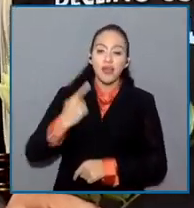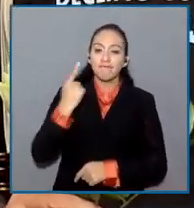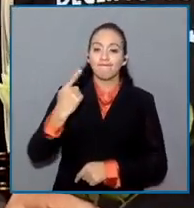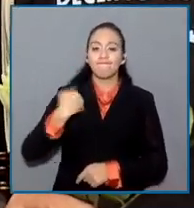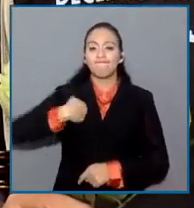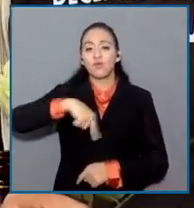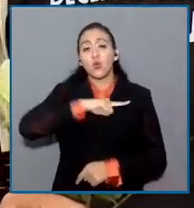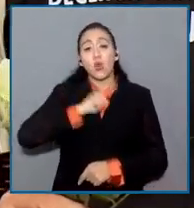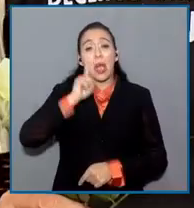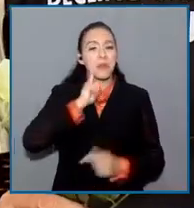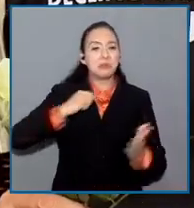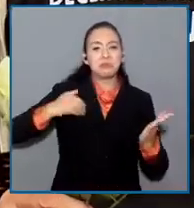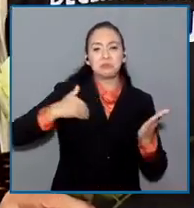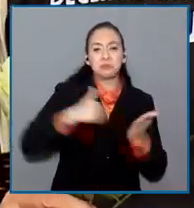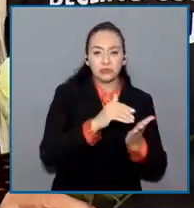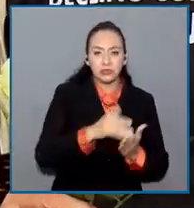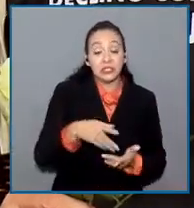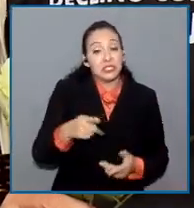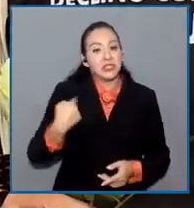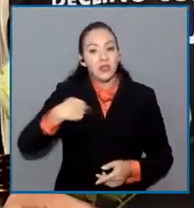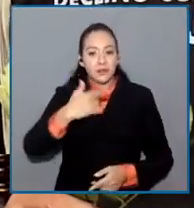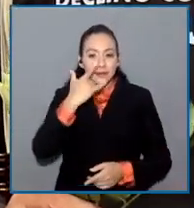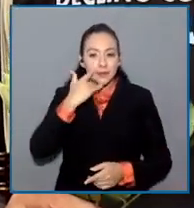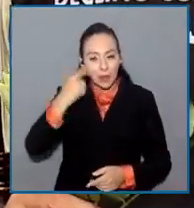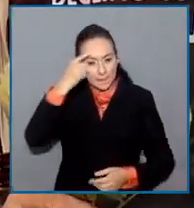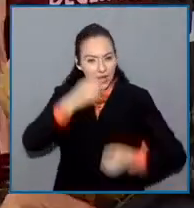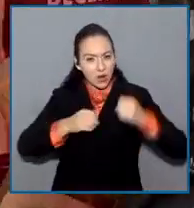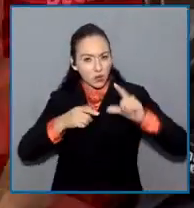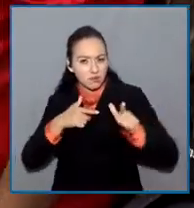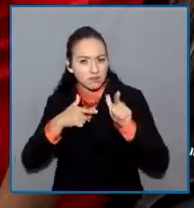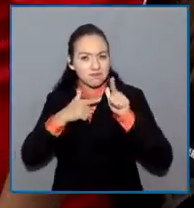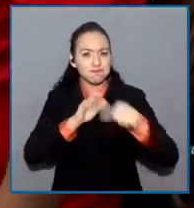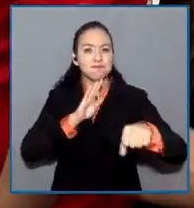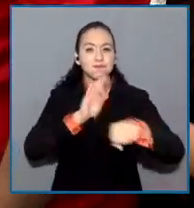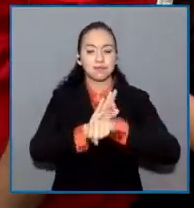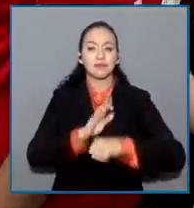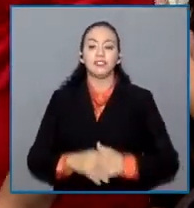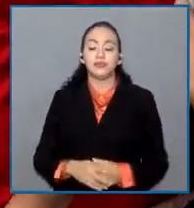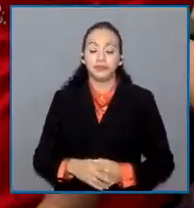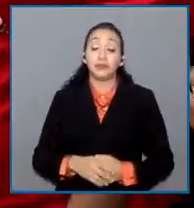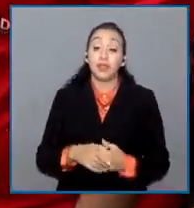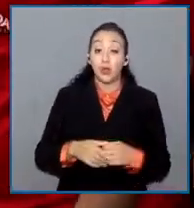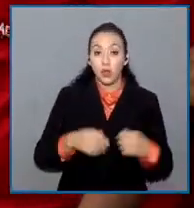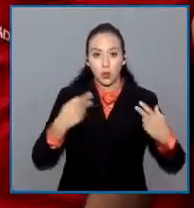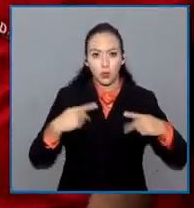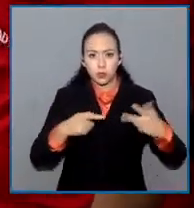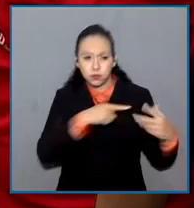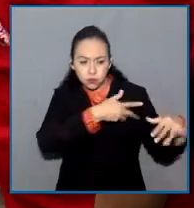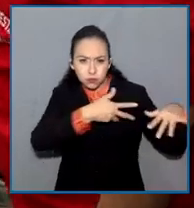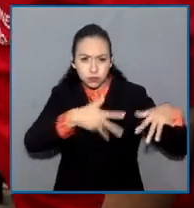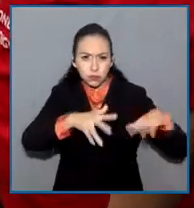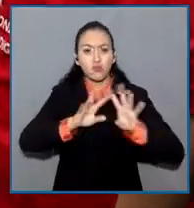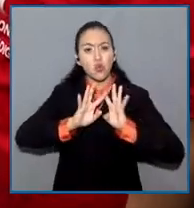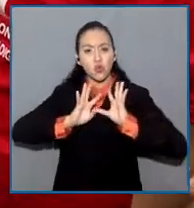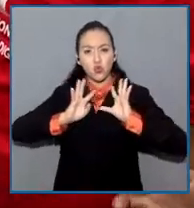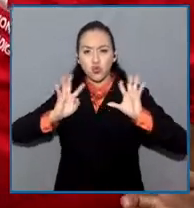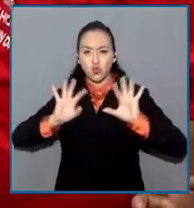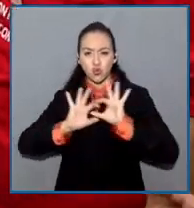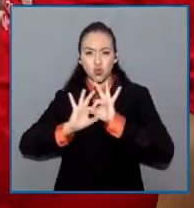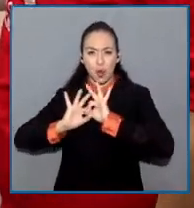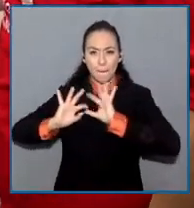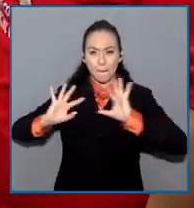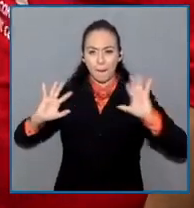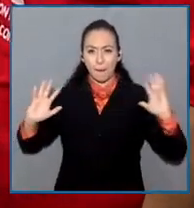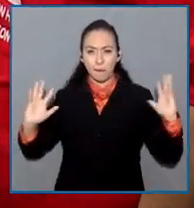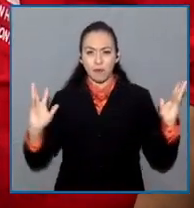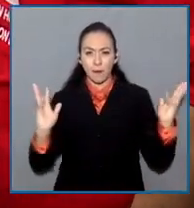justicia. Las y los titulares de juzgados y tribunales federales formaron una valla humana y posteriormente develaron un memorial fuera